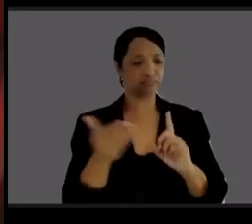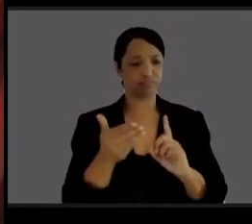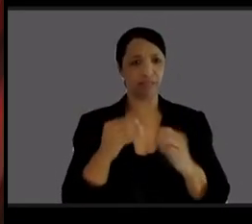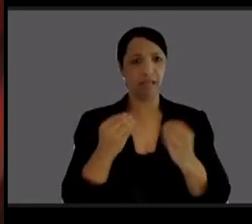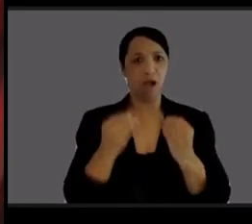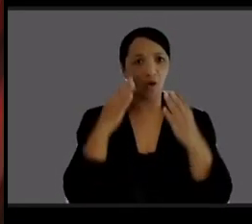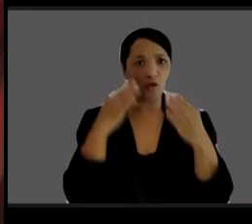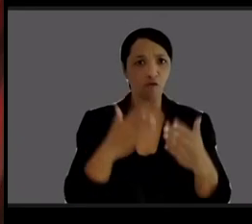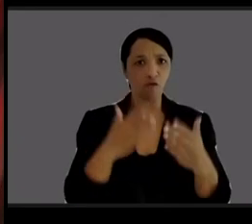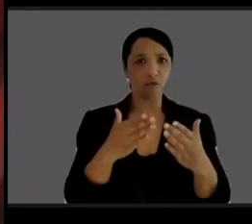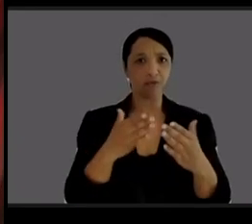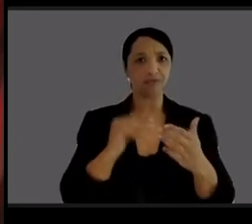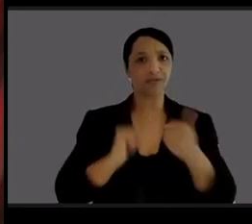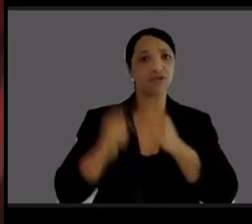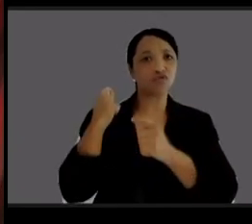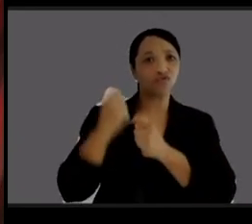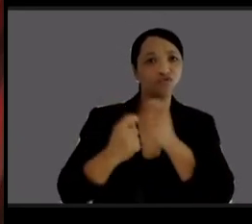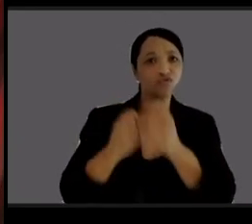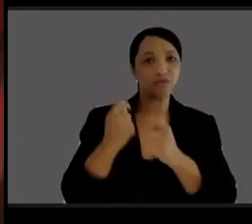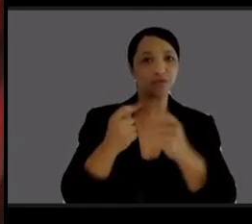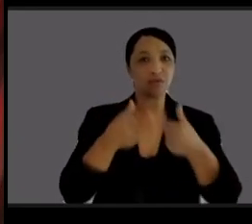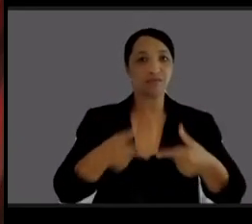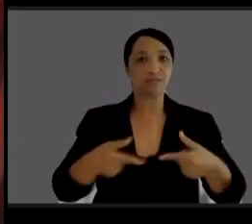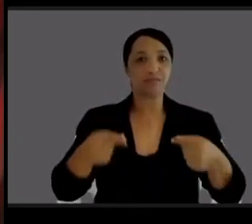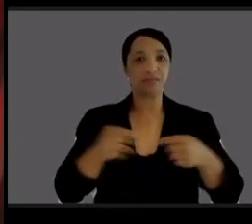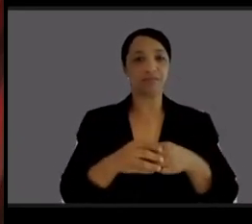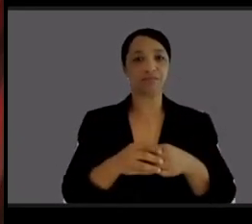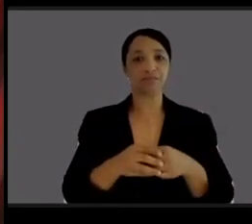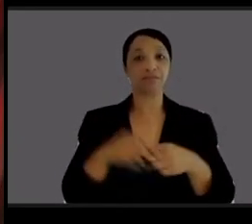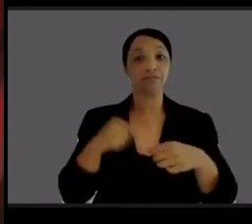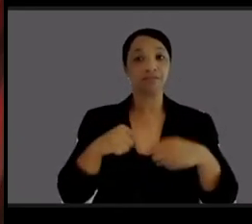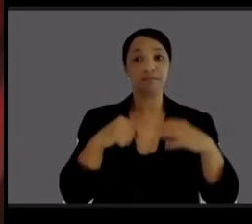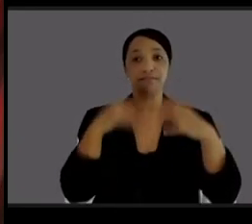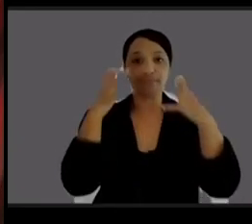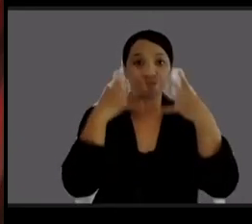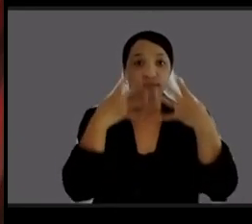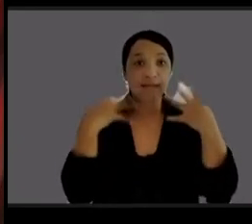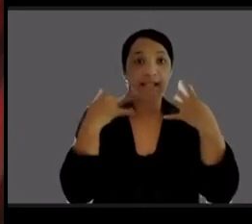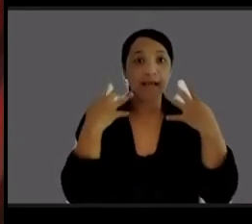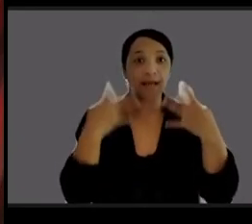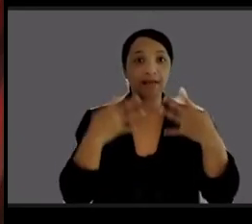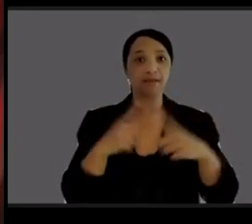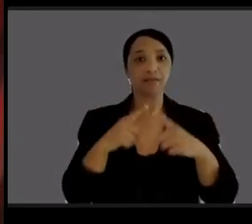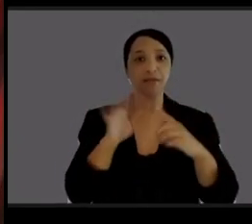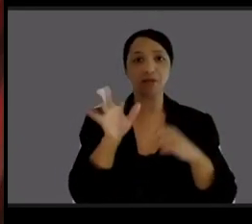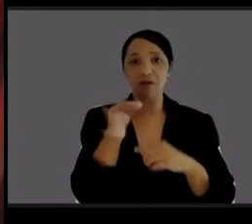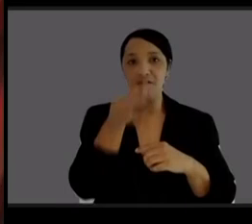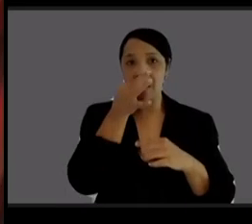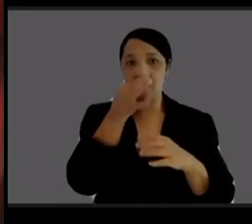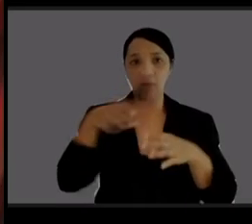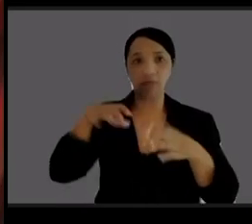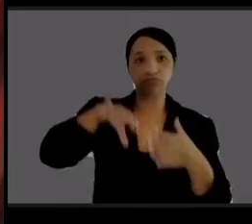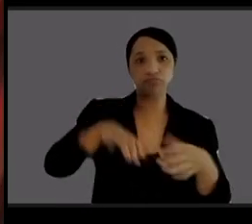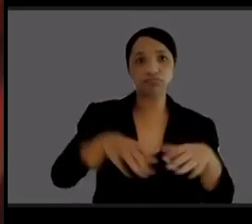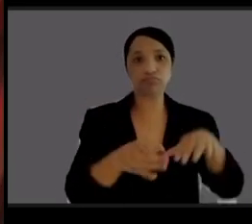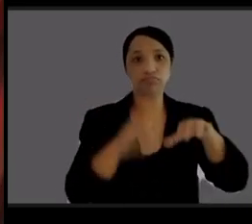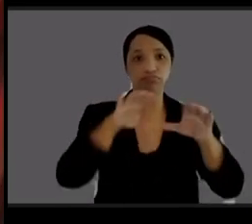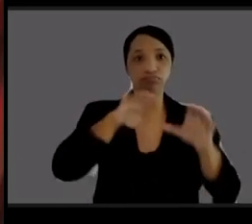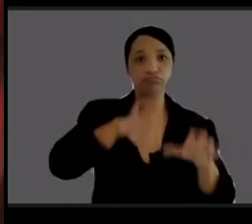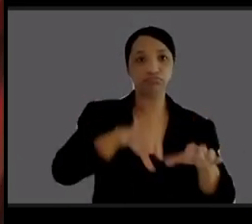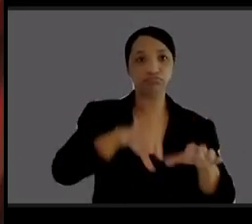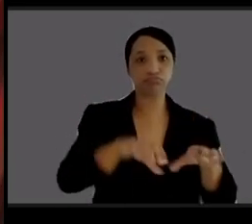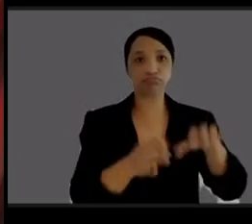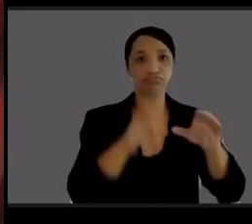del kabuki, y en esta escena, cuando el león huele a una flor, comienza a hacer movimientos